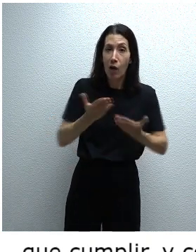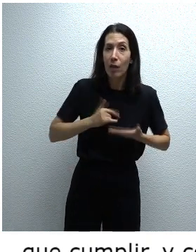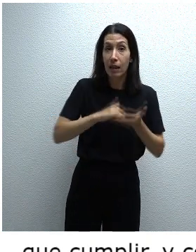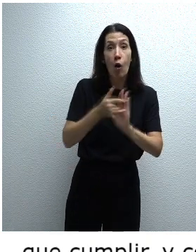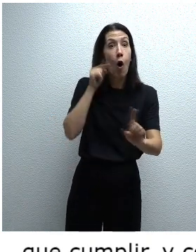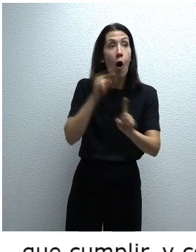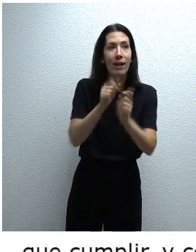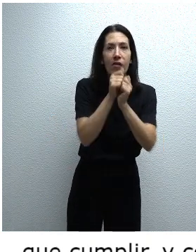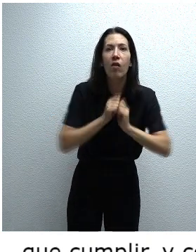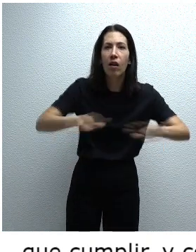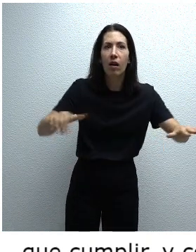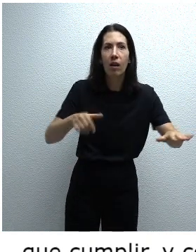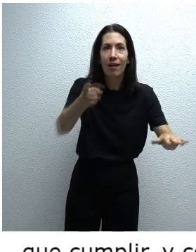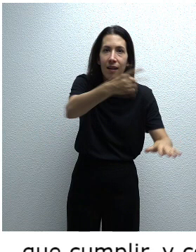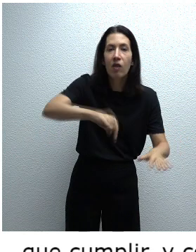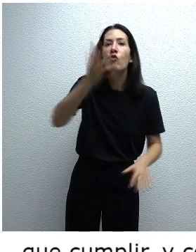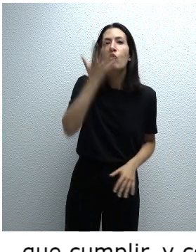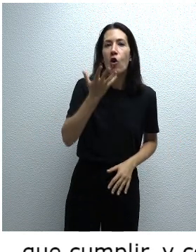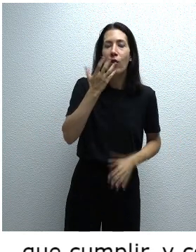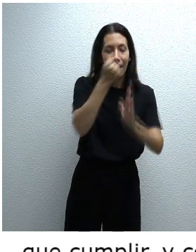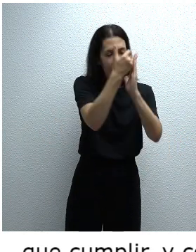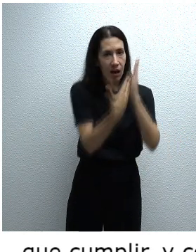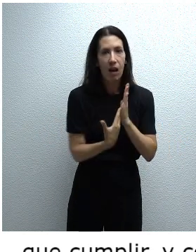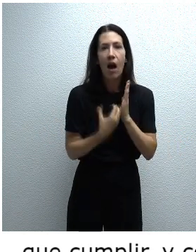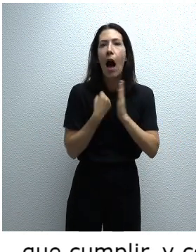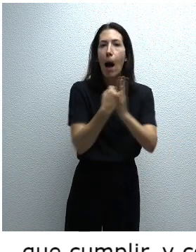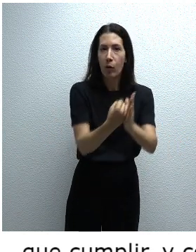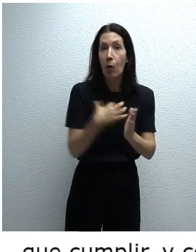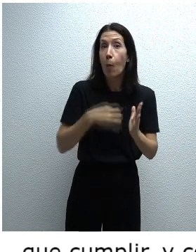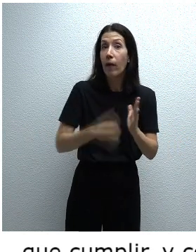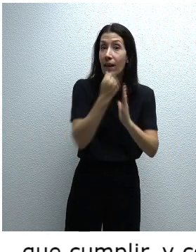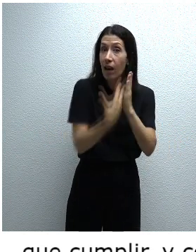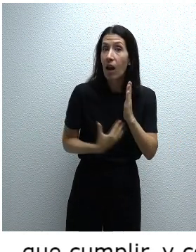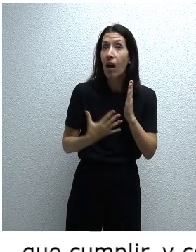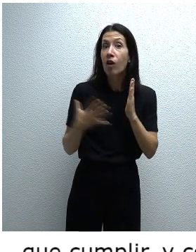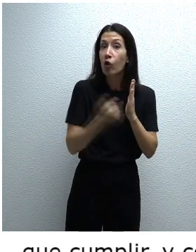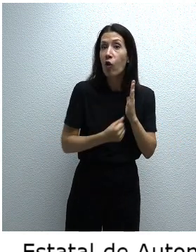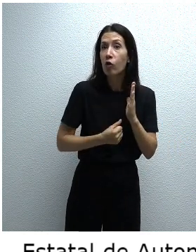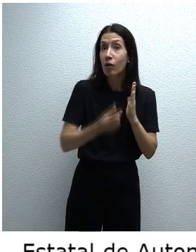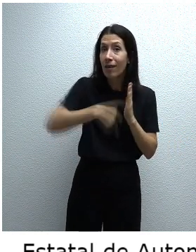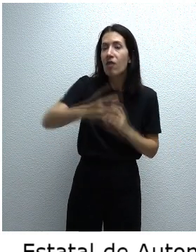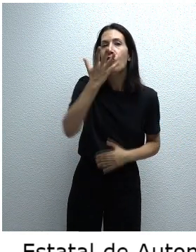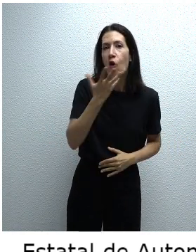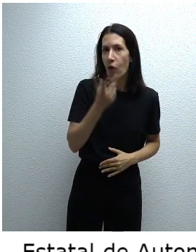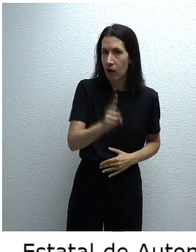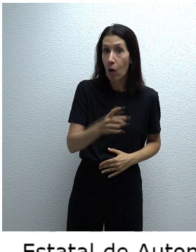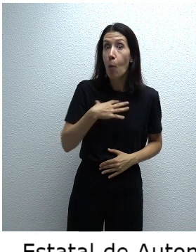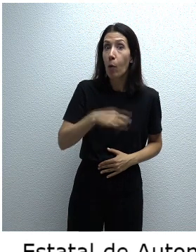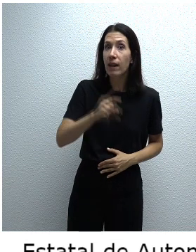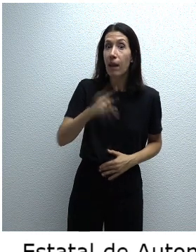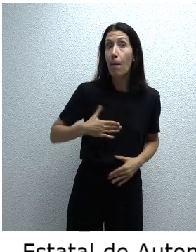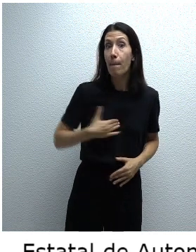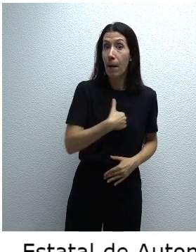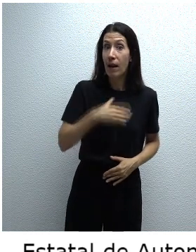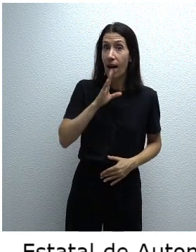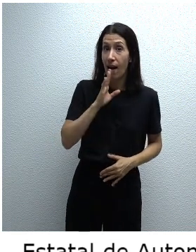saber qué apoyos hay, que a lo mejor no todos son suficientemente conocidos. Pues también este papel,